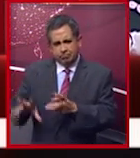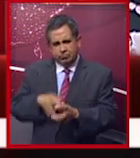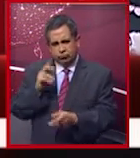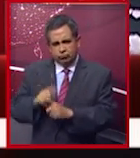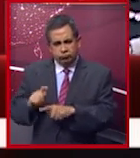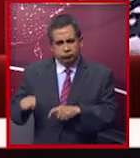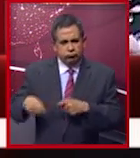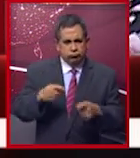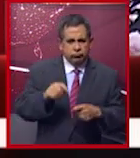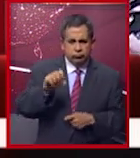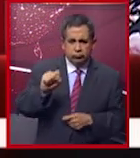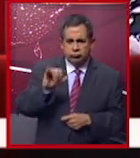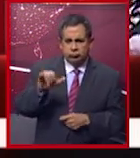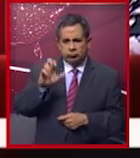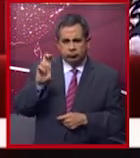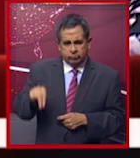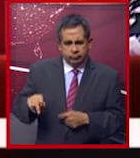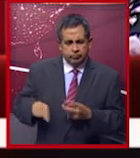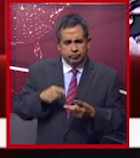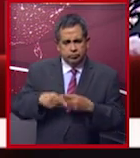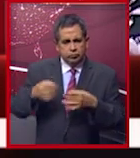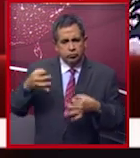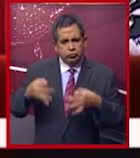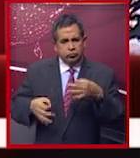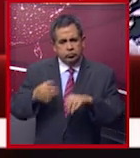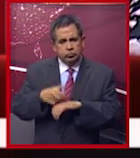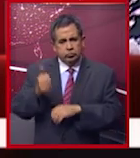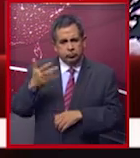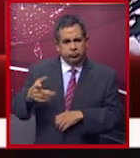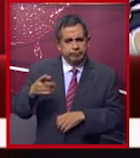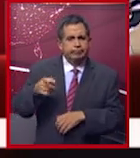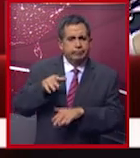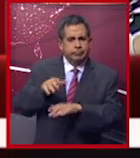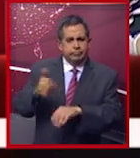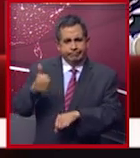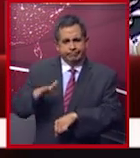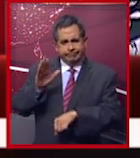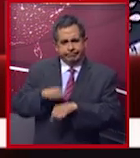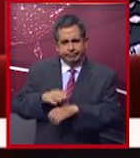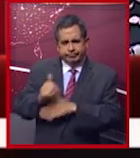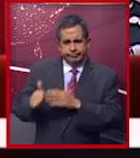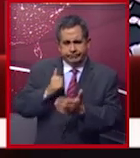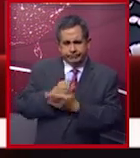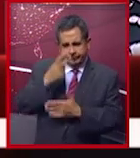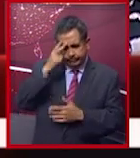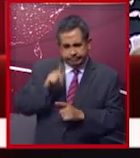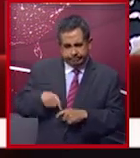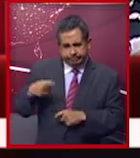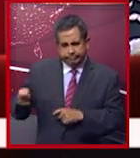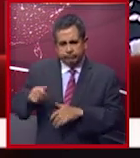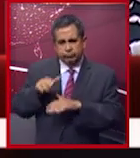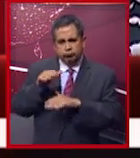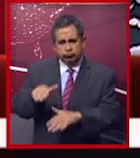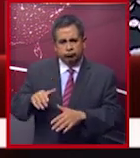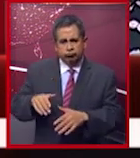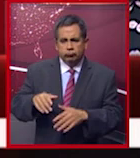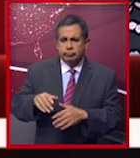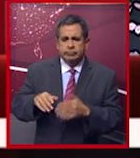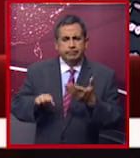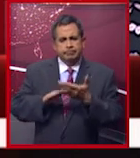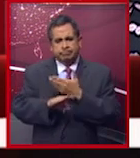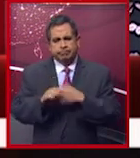Poder Judicial de la Federación, al Juzgado 11º de Distrito en materia administrativa en la Ciudad de México, en relación con el juicio de